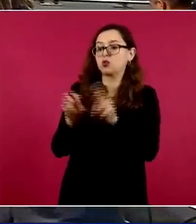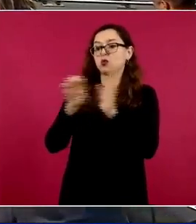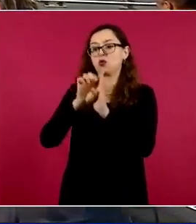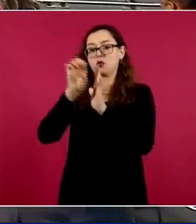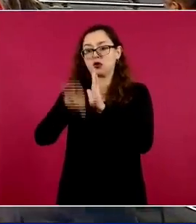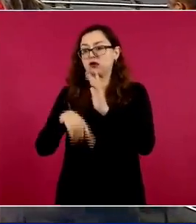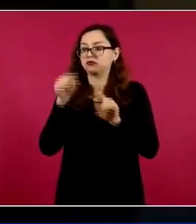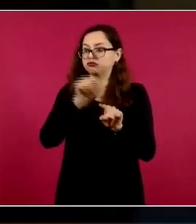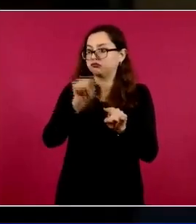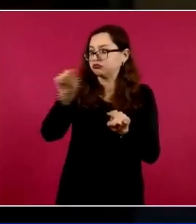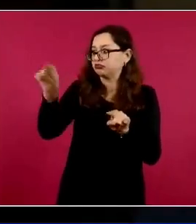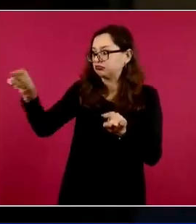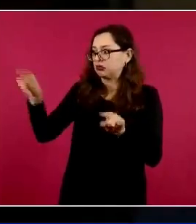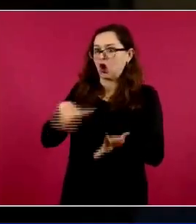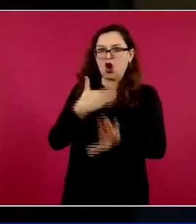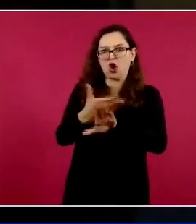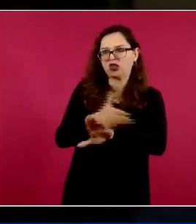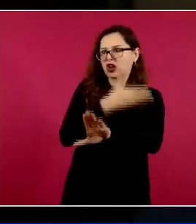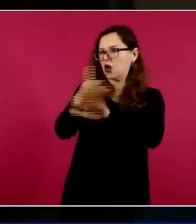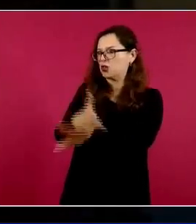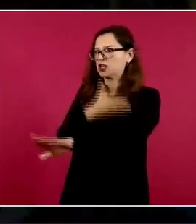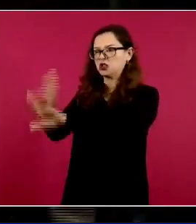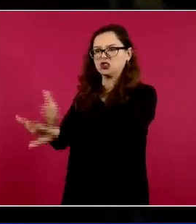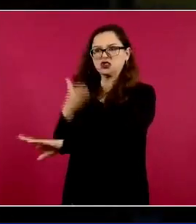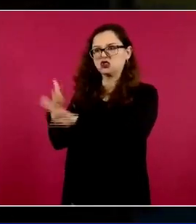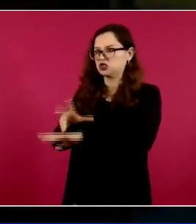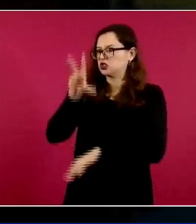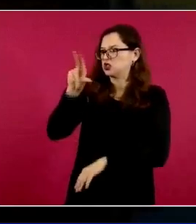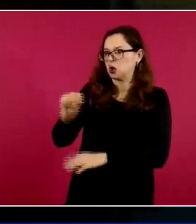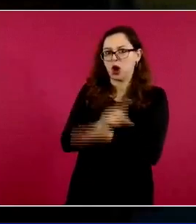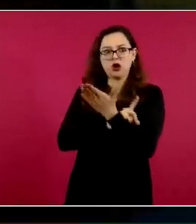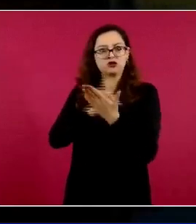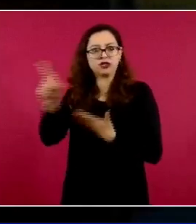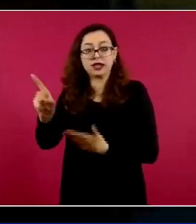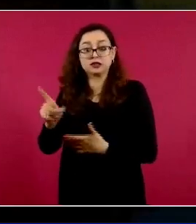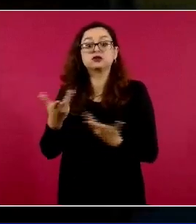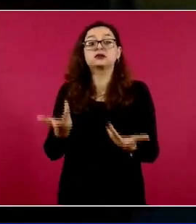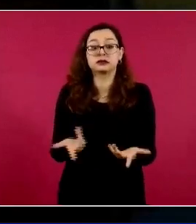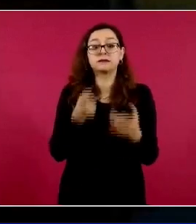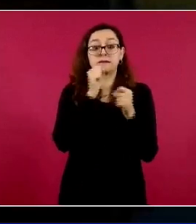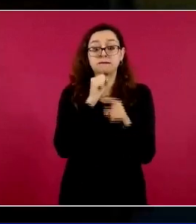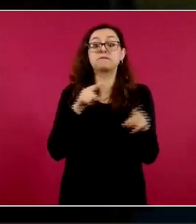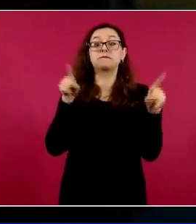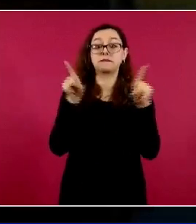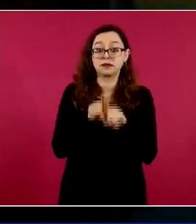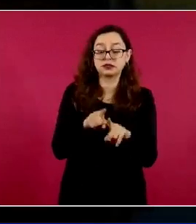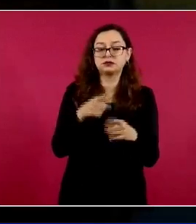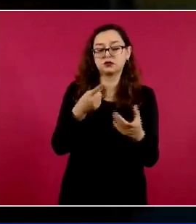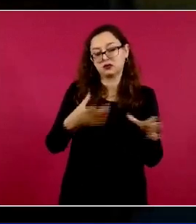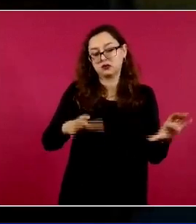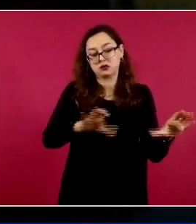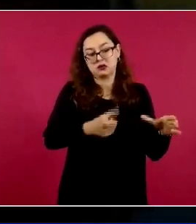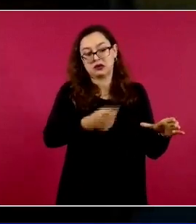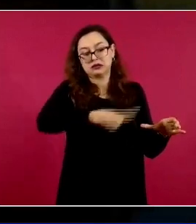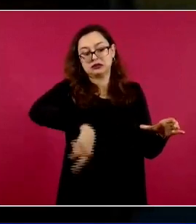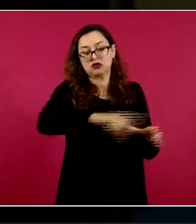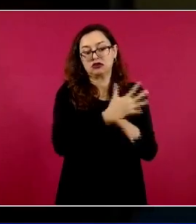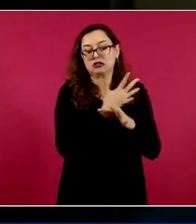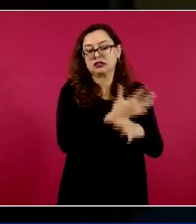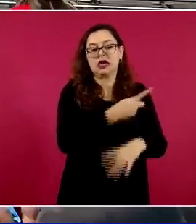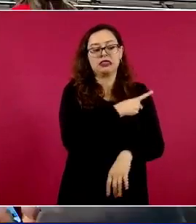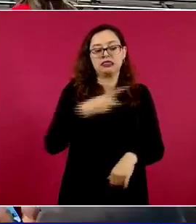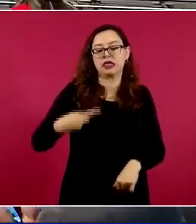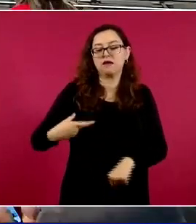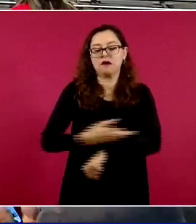principalmente en México. También aquí esta reunión que llega, bueno, pues con la consigna que es, lo que mencionan es defender lo que es la familia,